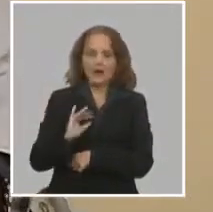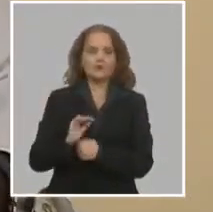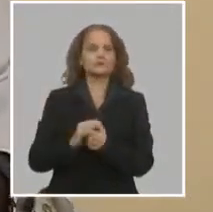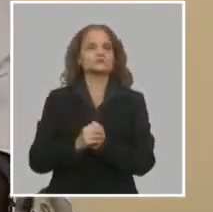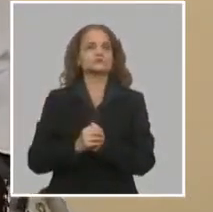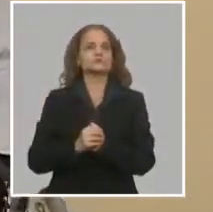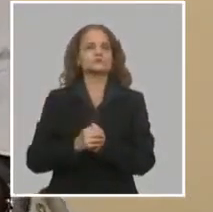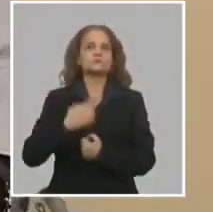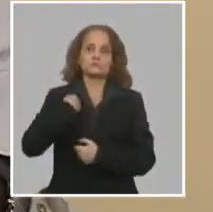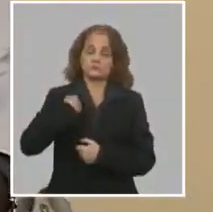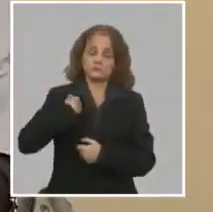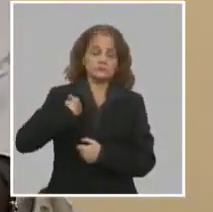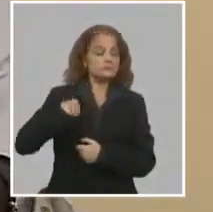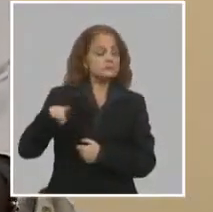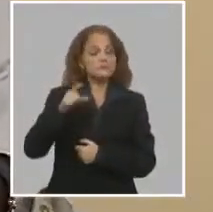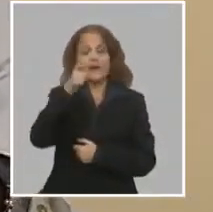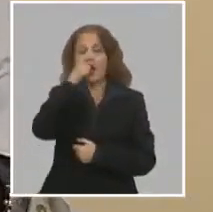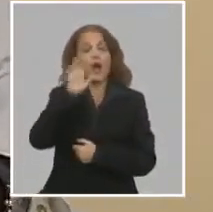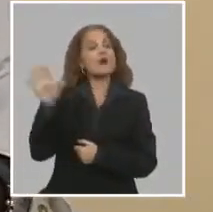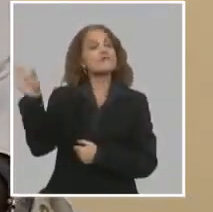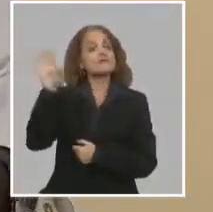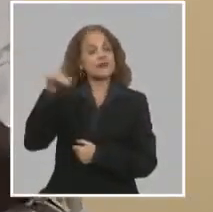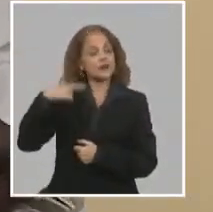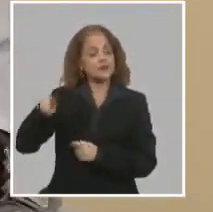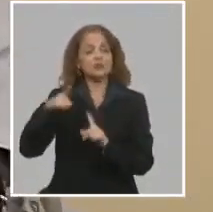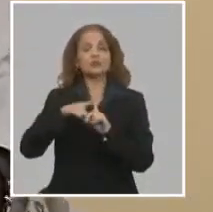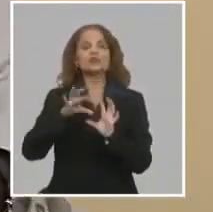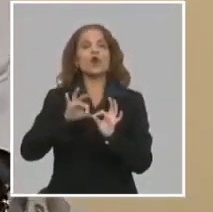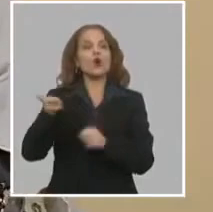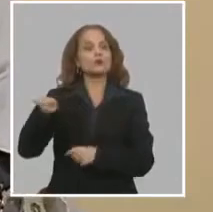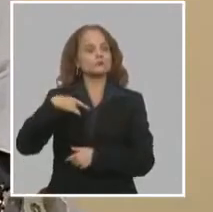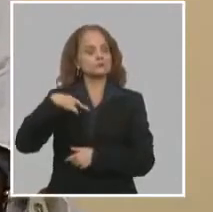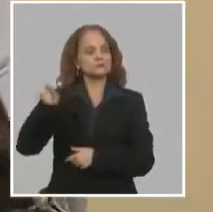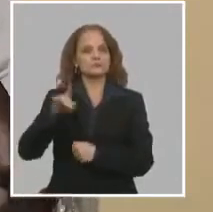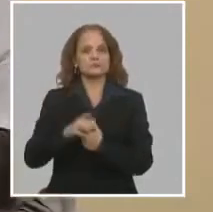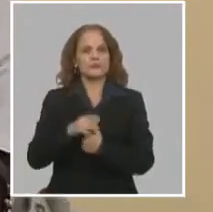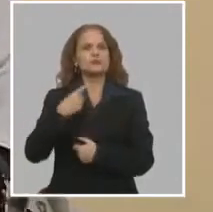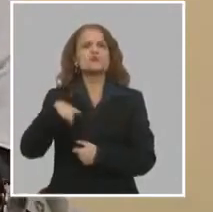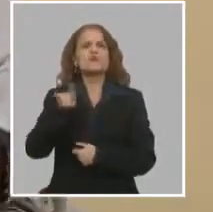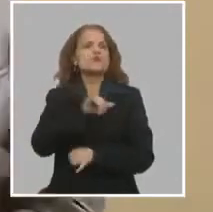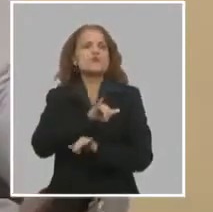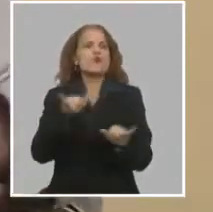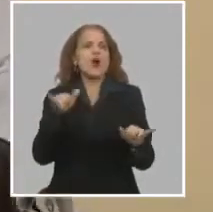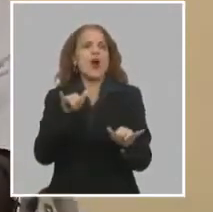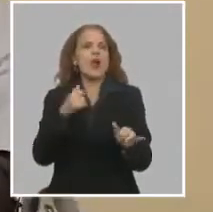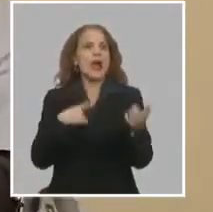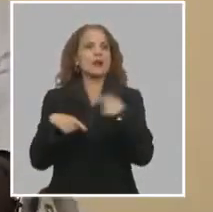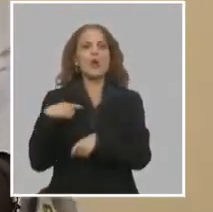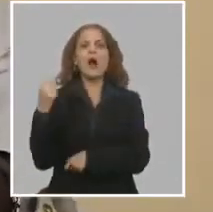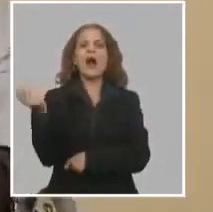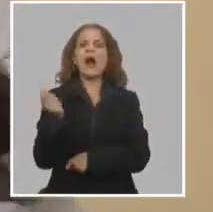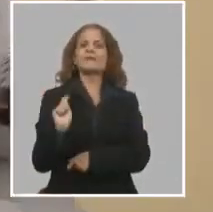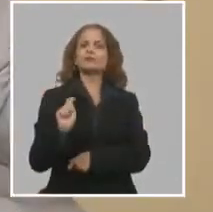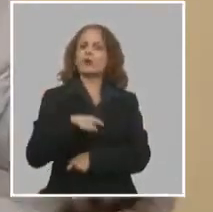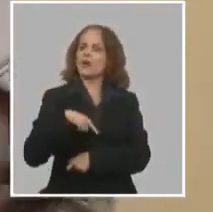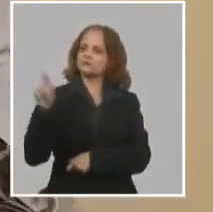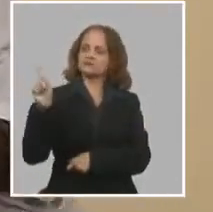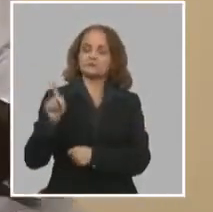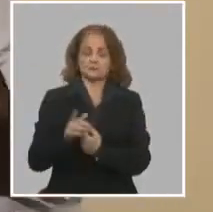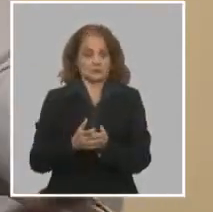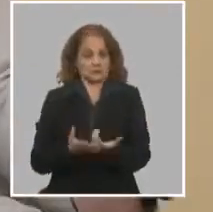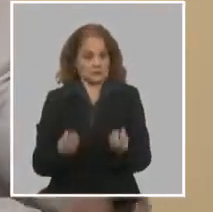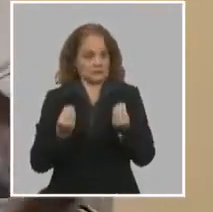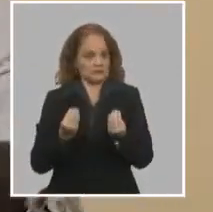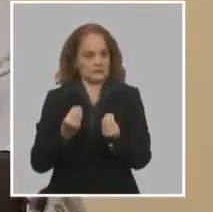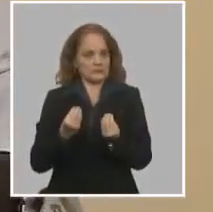Miguelito, vas para África, para Togo, pero vas a una aventura. Yo dije, bueno, podré decir esto, ¿sí? Vas a una aventura, ¿por qué?